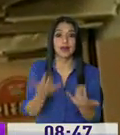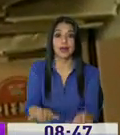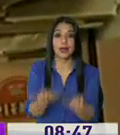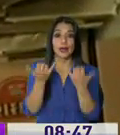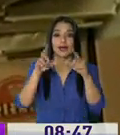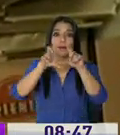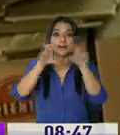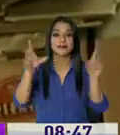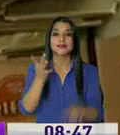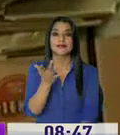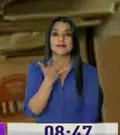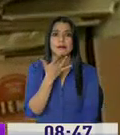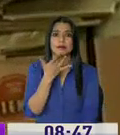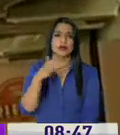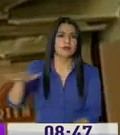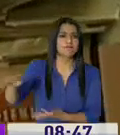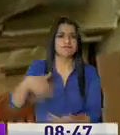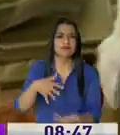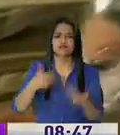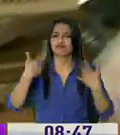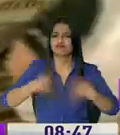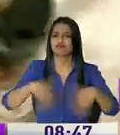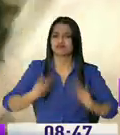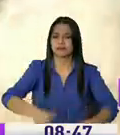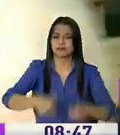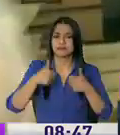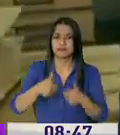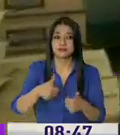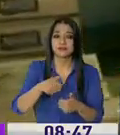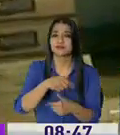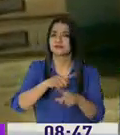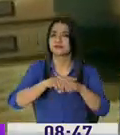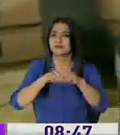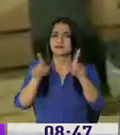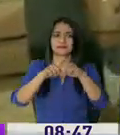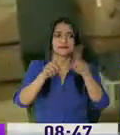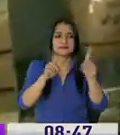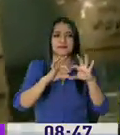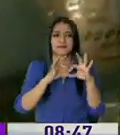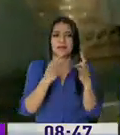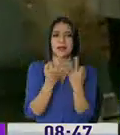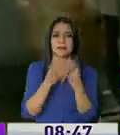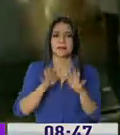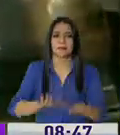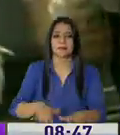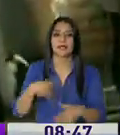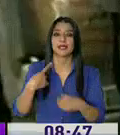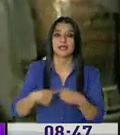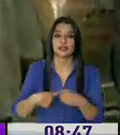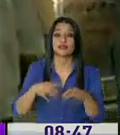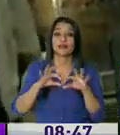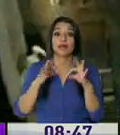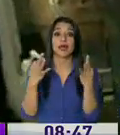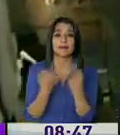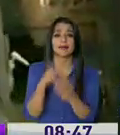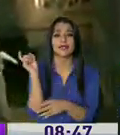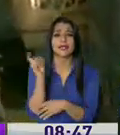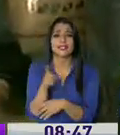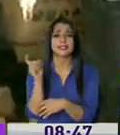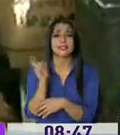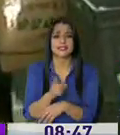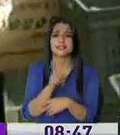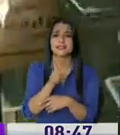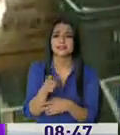Corporación Favorita dona a esta campaña para poder llegar a cientos de familias del Distrito Metropolitano de Quito, familias que necesitan de